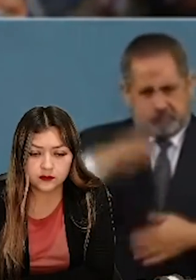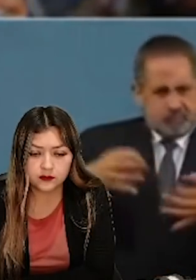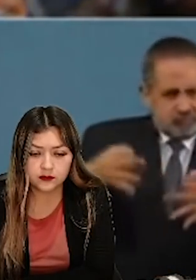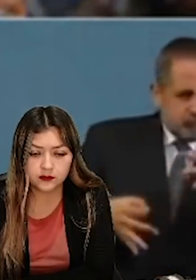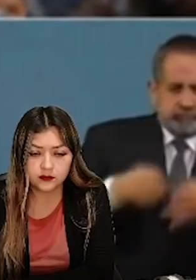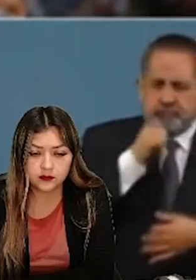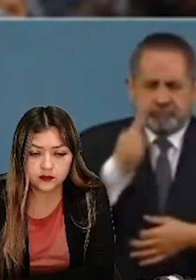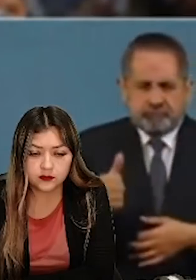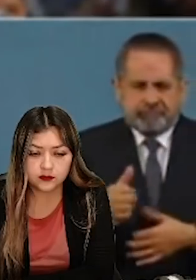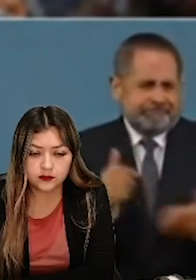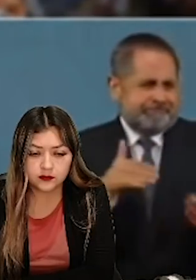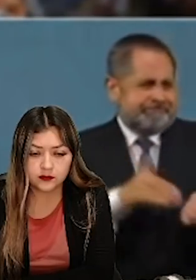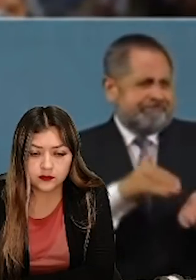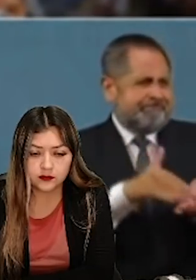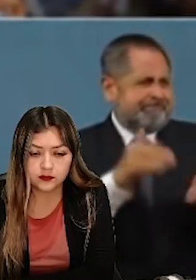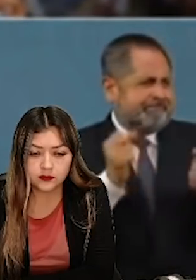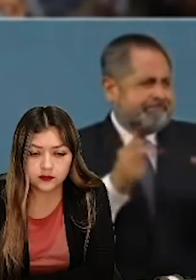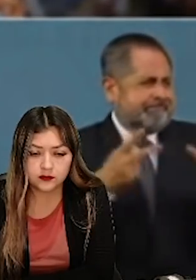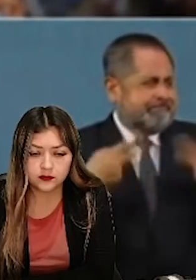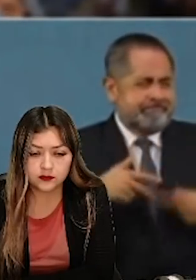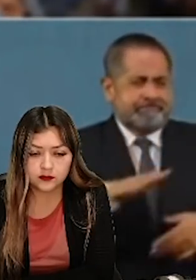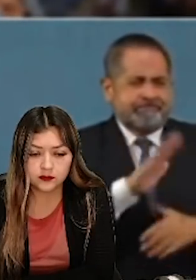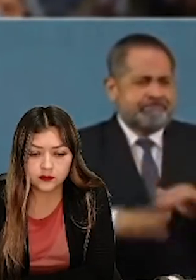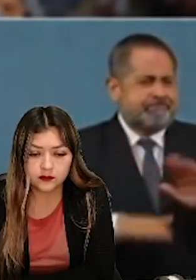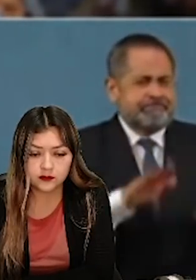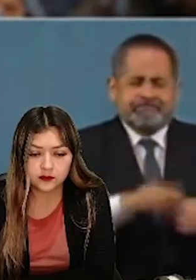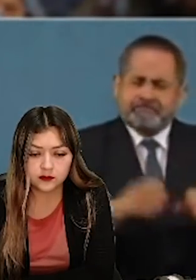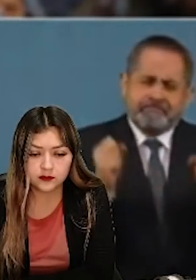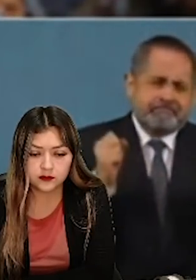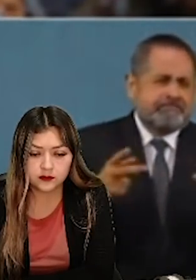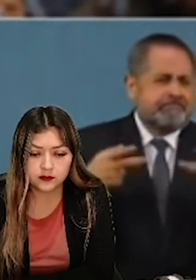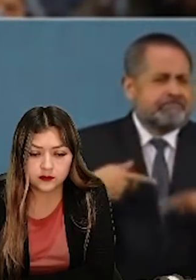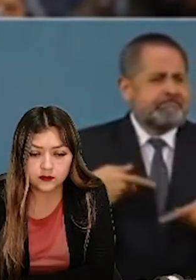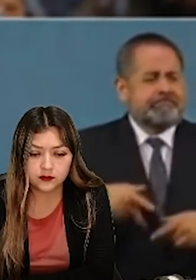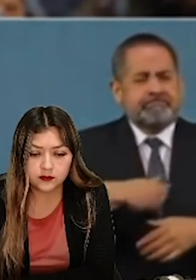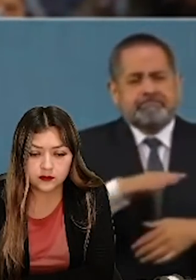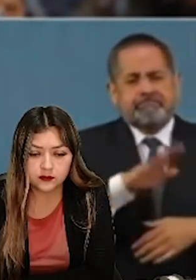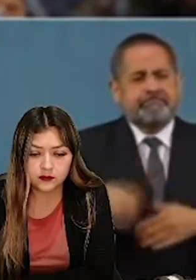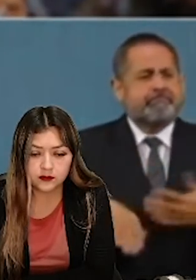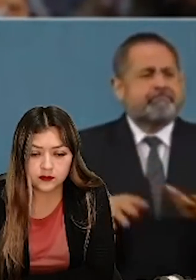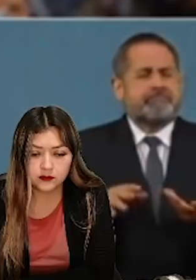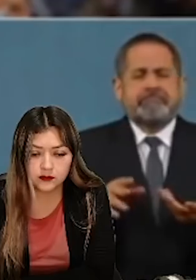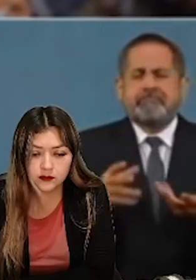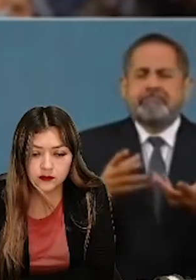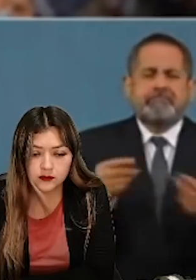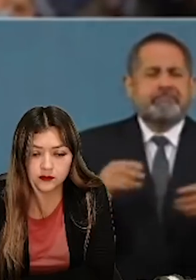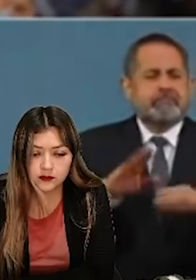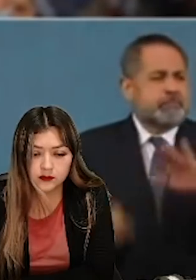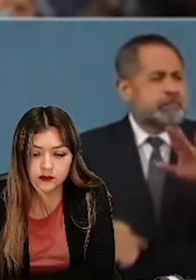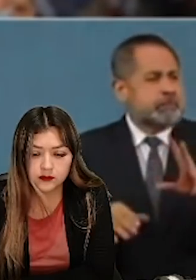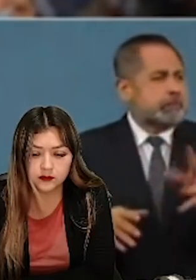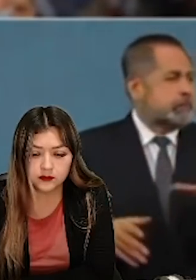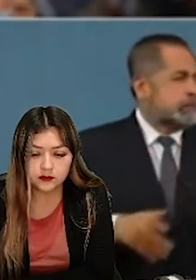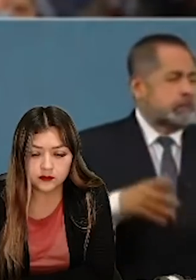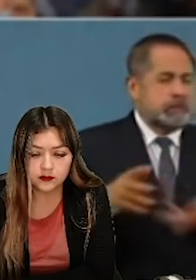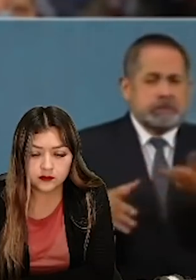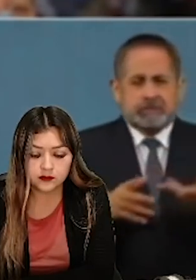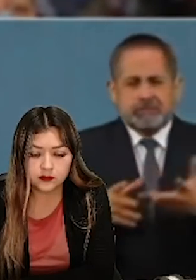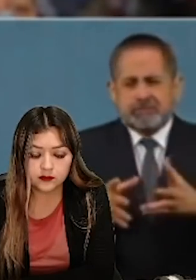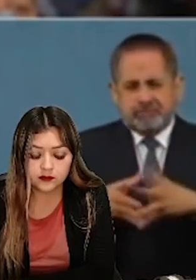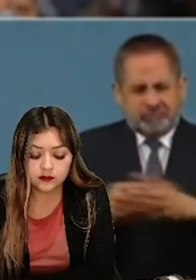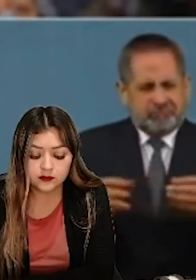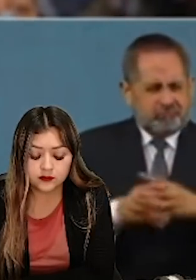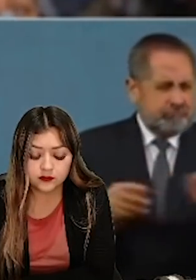Son miles de personas que perdieron la vida, miles de desplazados, miles de desaparecidos